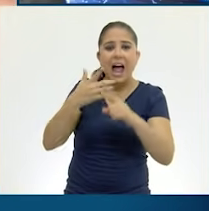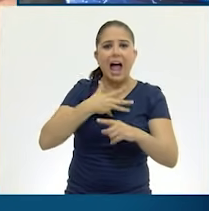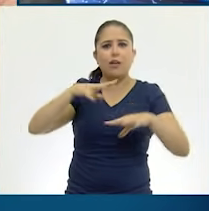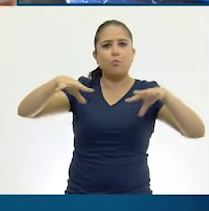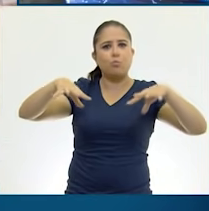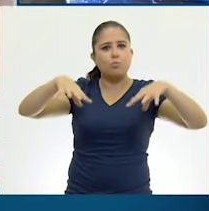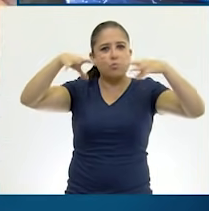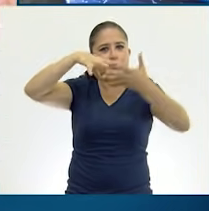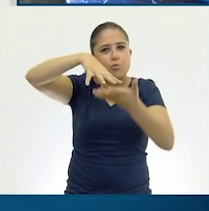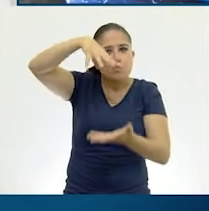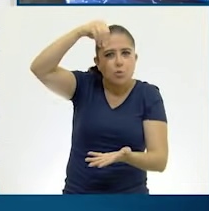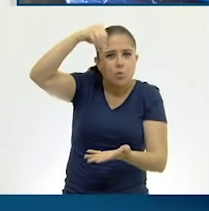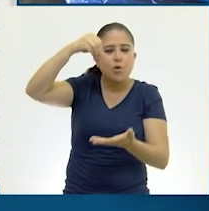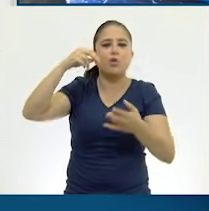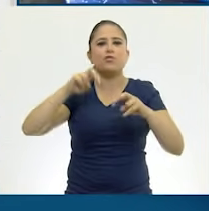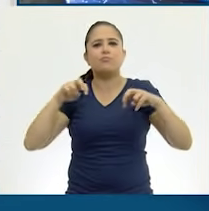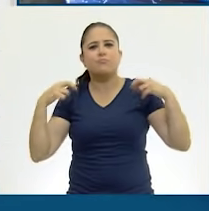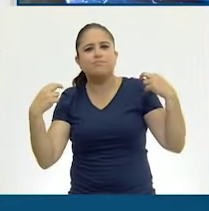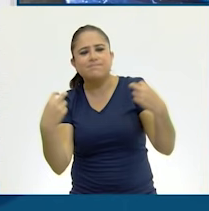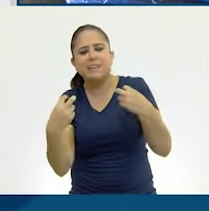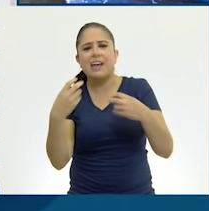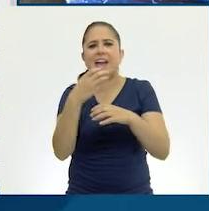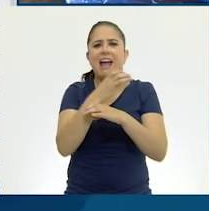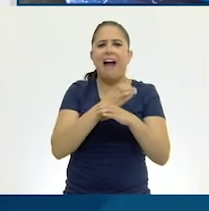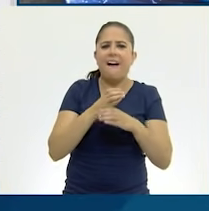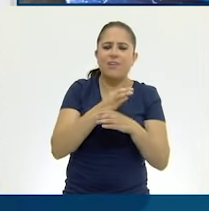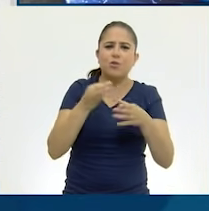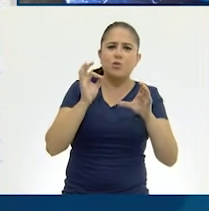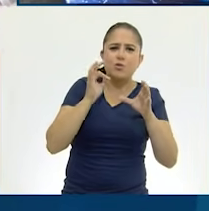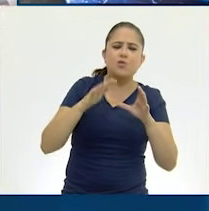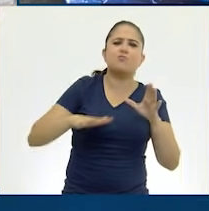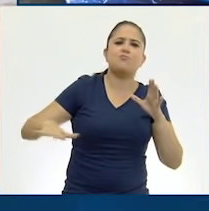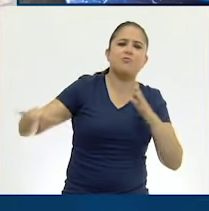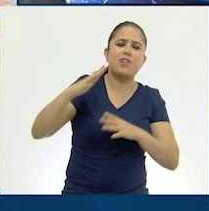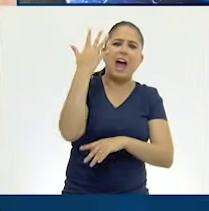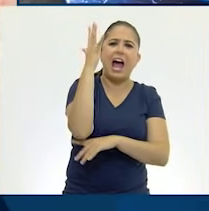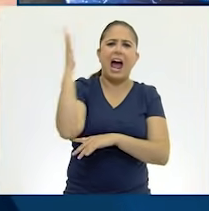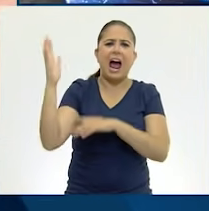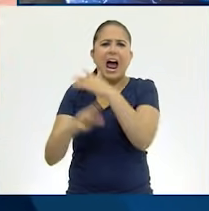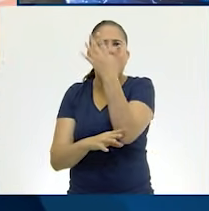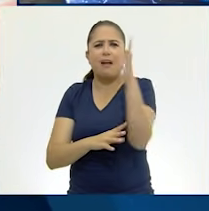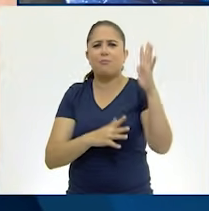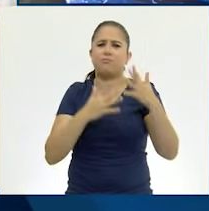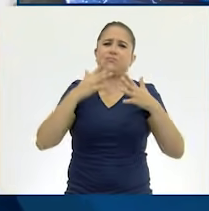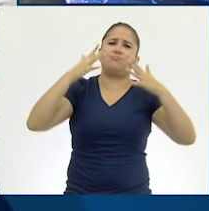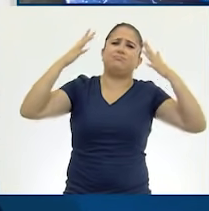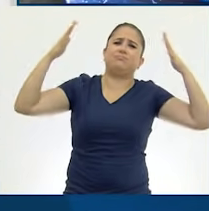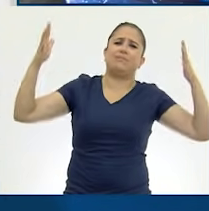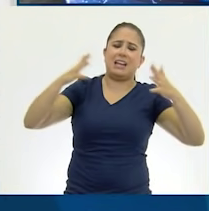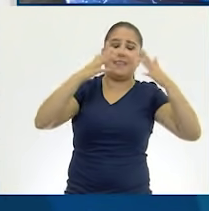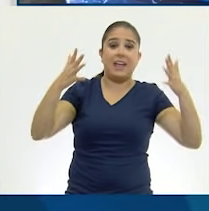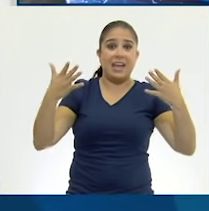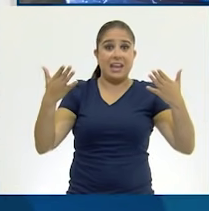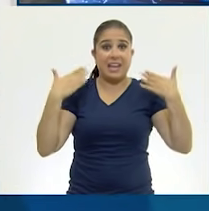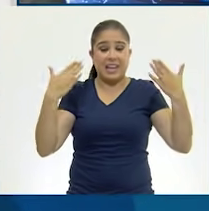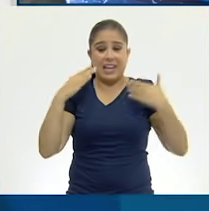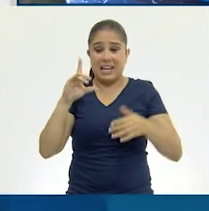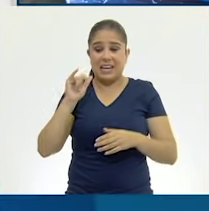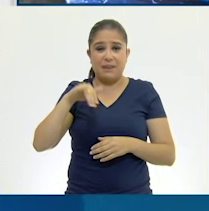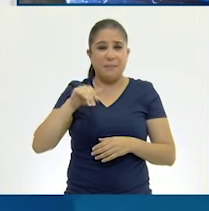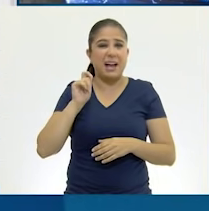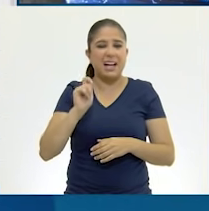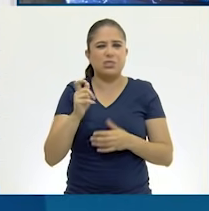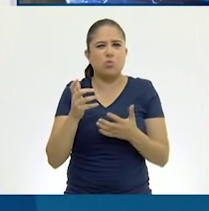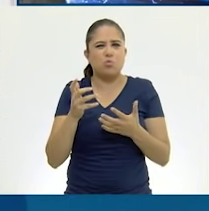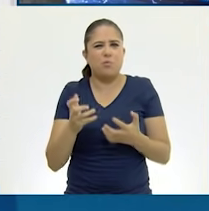kiosco, puestos de periódicos y cafés rodeados de altos árboles frondosos. Su clima es tropical y